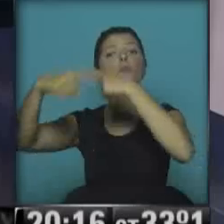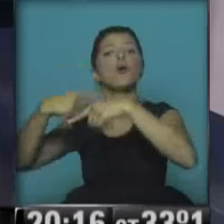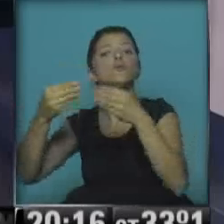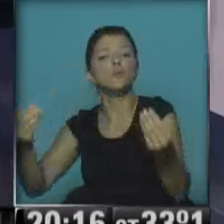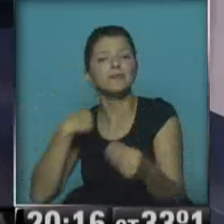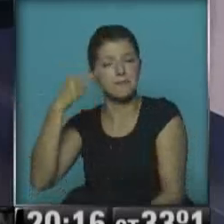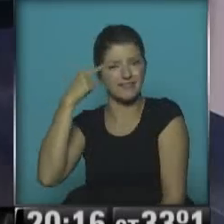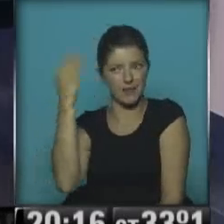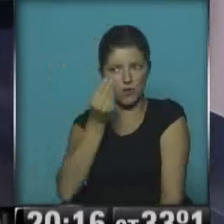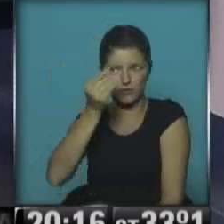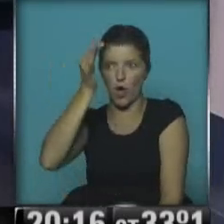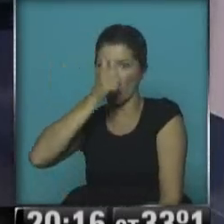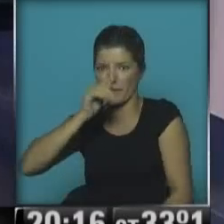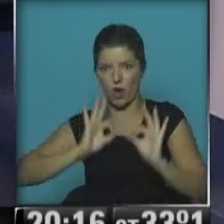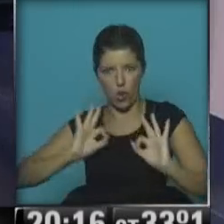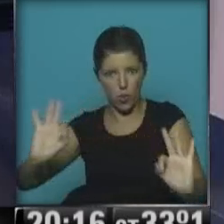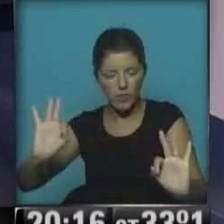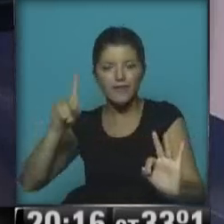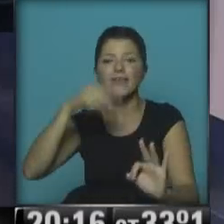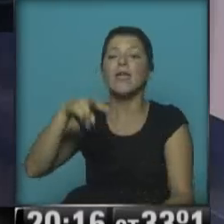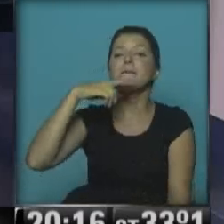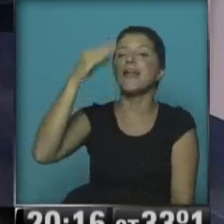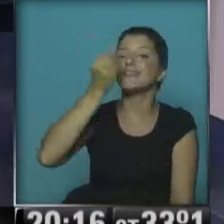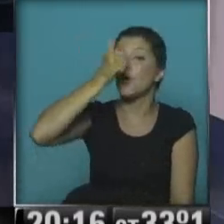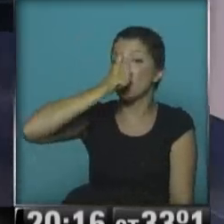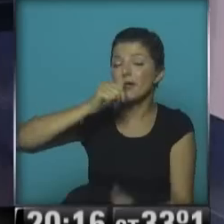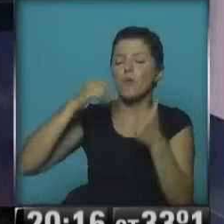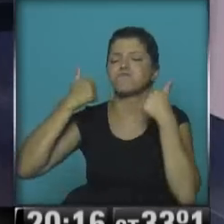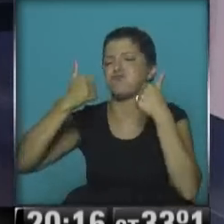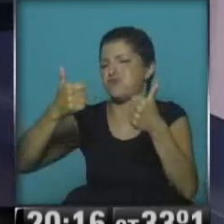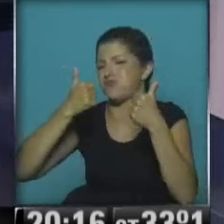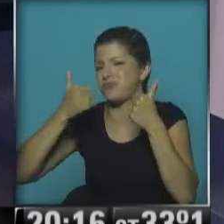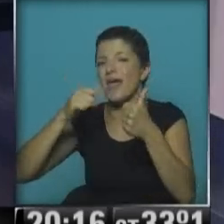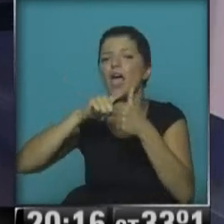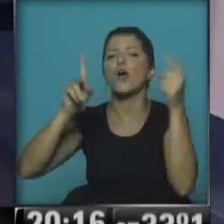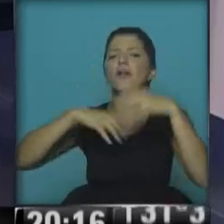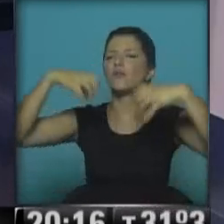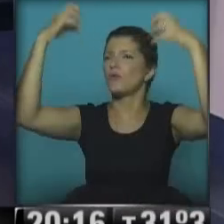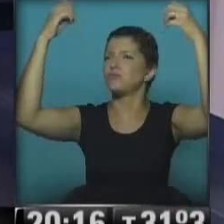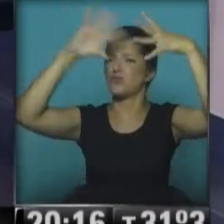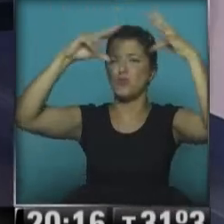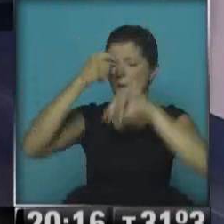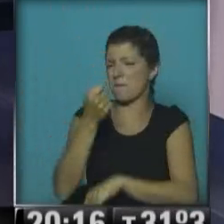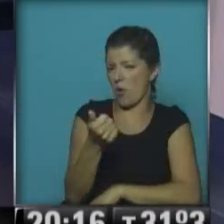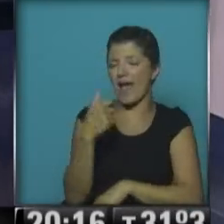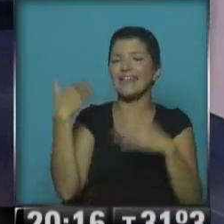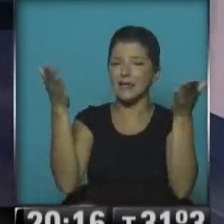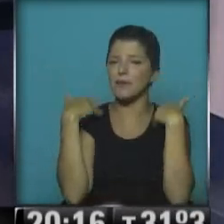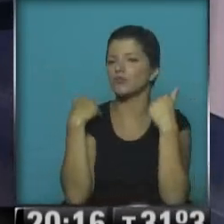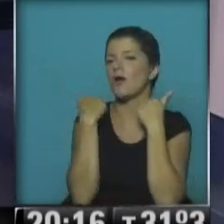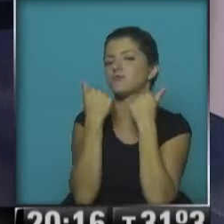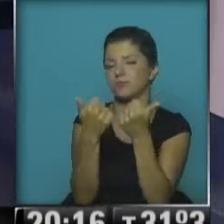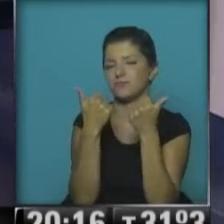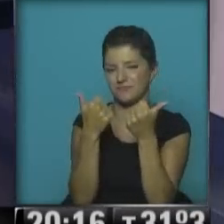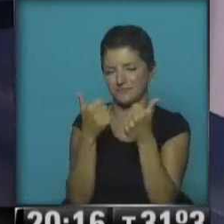teniendo en cuenta este fin de semana largo por delante? Viernes, sábado y domingo, excelente tiempo, con cielo con muy poca nubosidad y temperaturas muchísimo